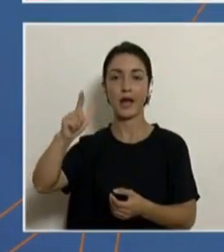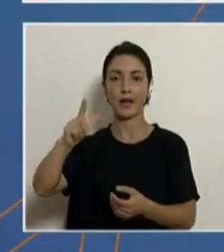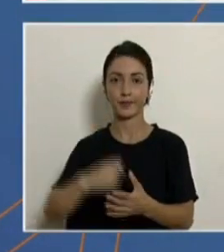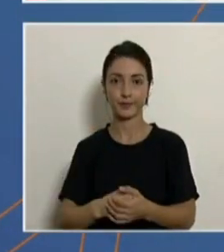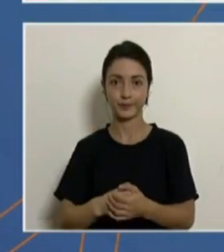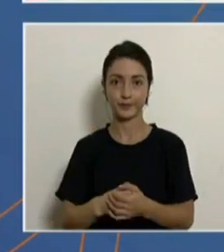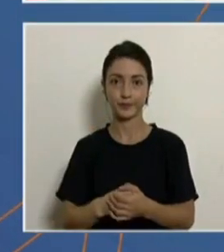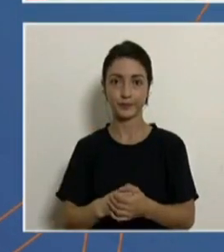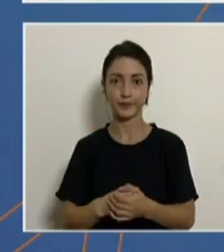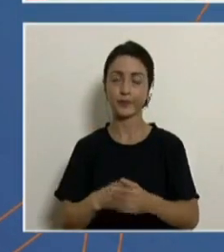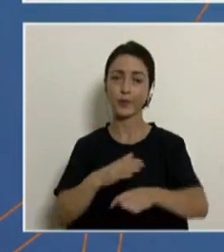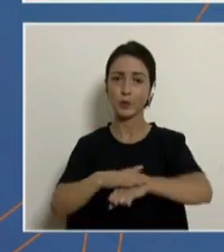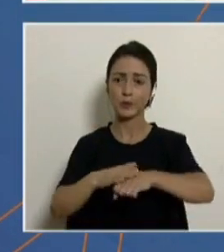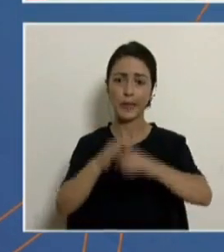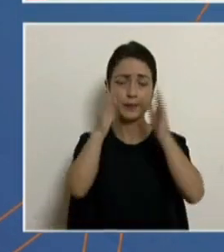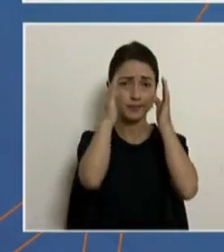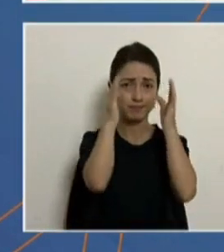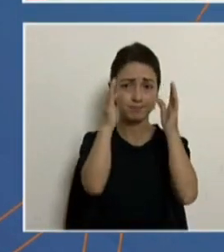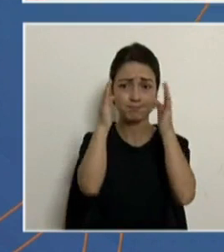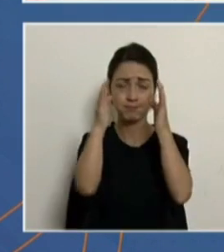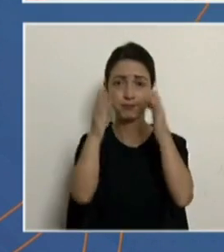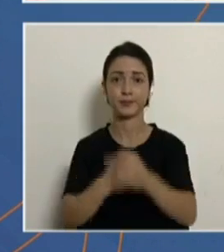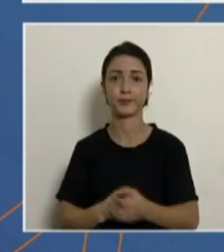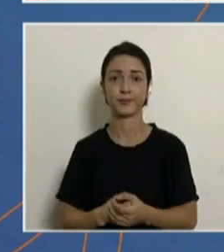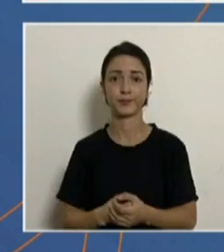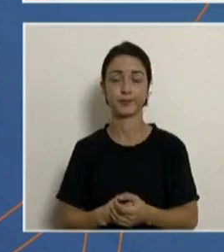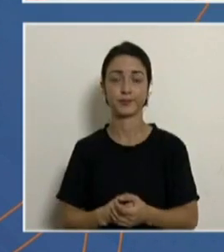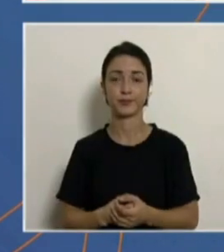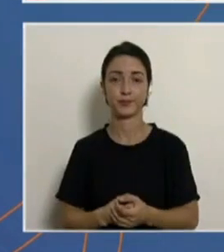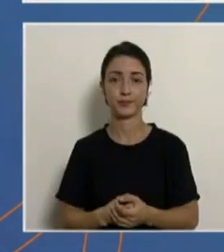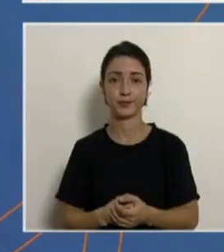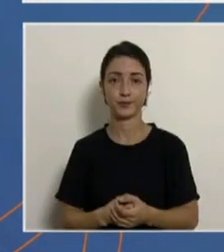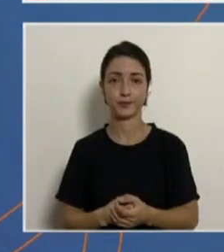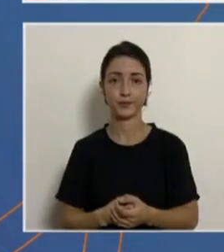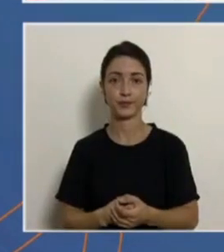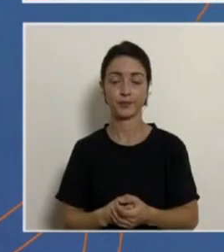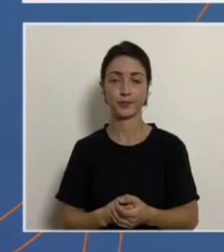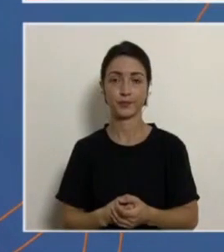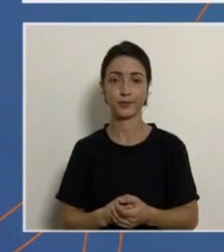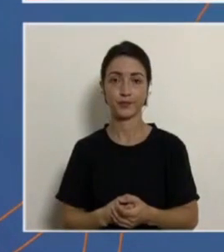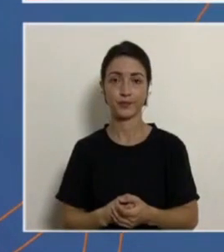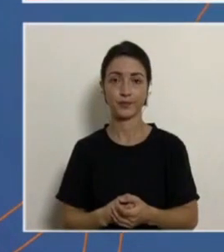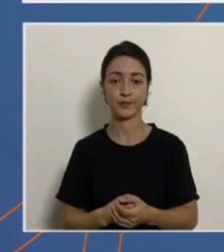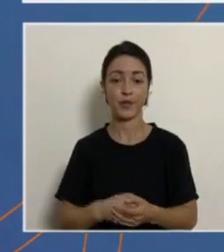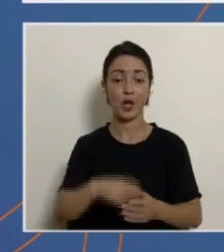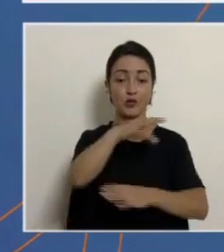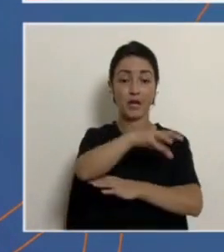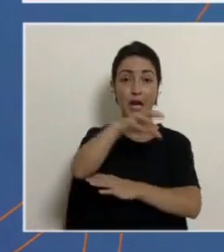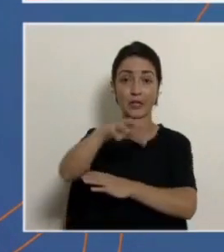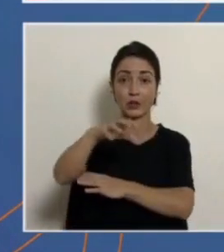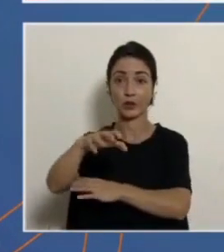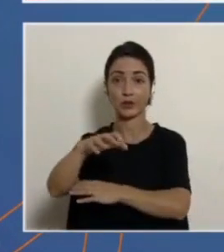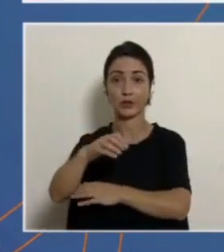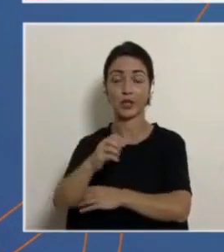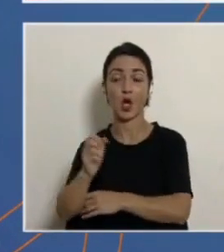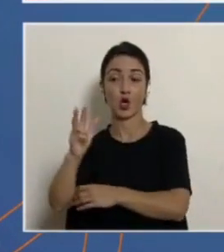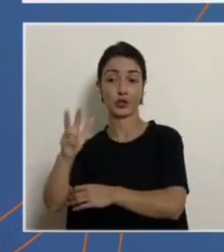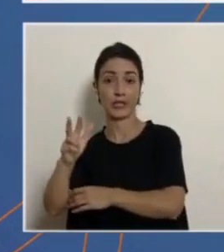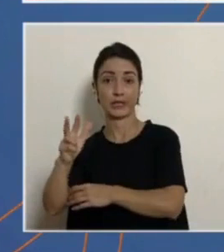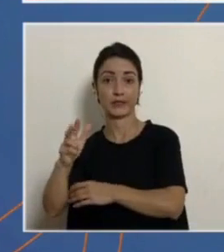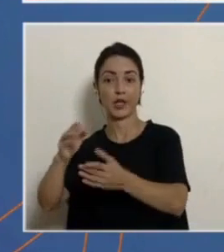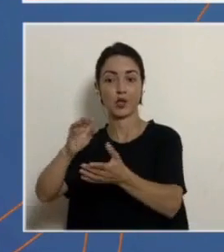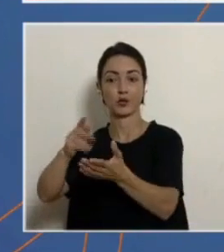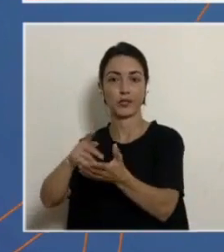Un llamado de atención especial al hecho de que los cantones, tres de los cantones cabeceras